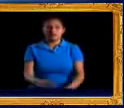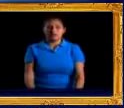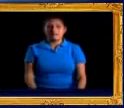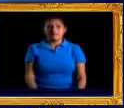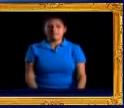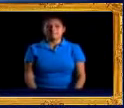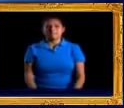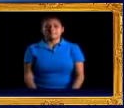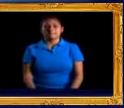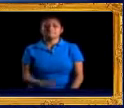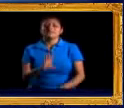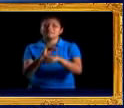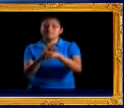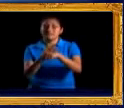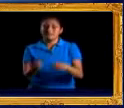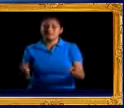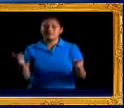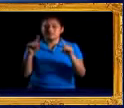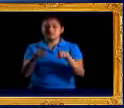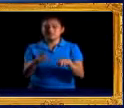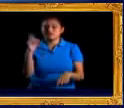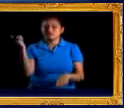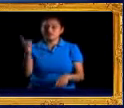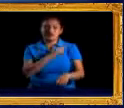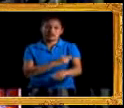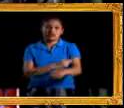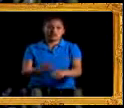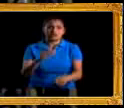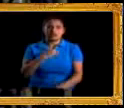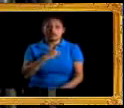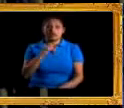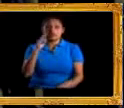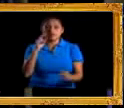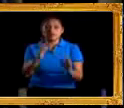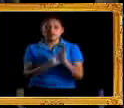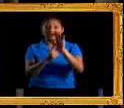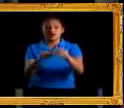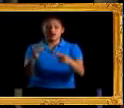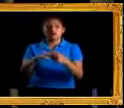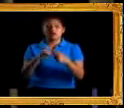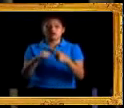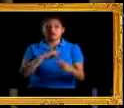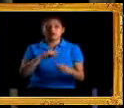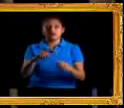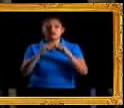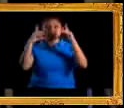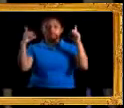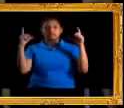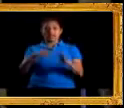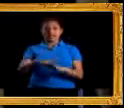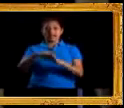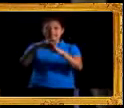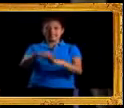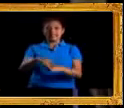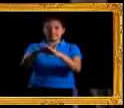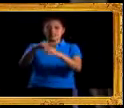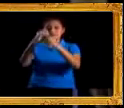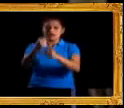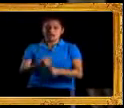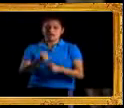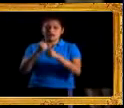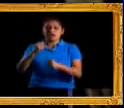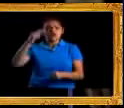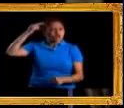pasarme toda la historia porque quiero mostrarle, hermano, cuando se despierta el jinete del caballo negro,